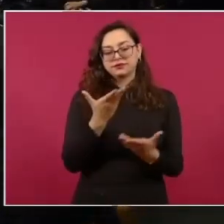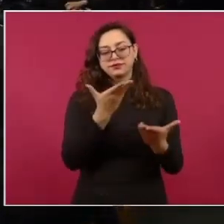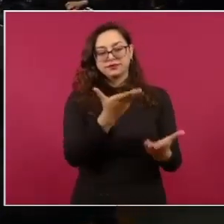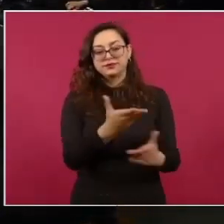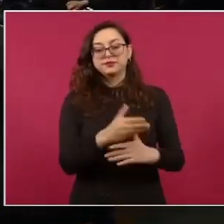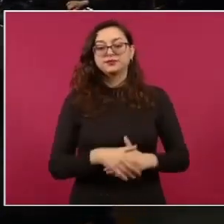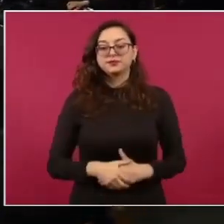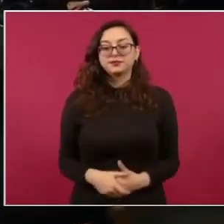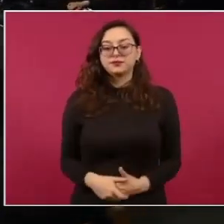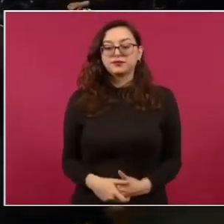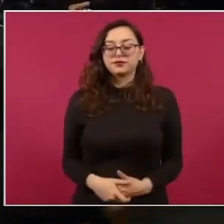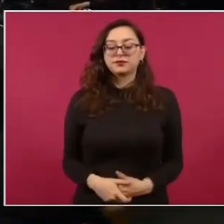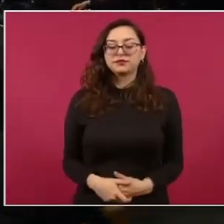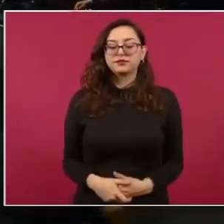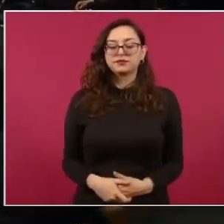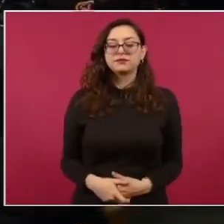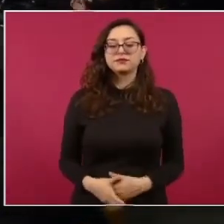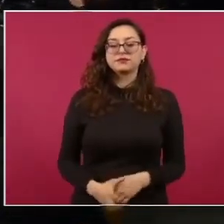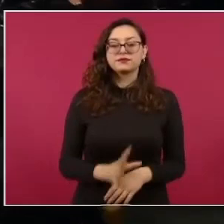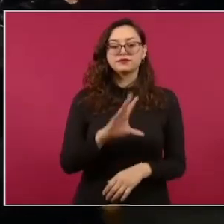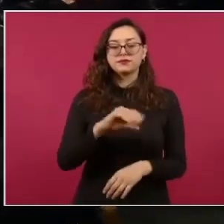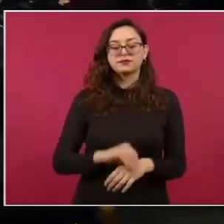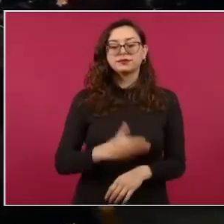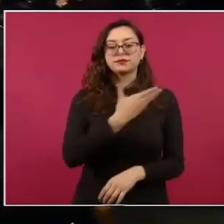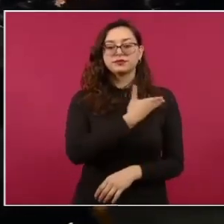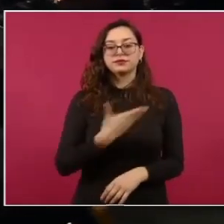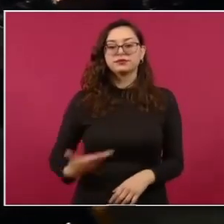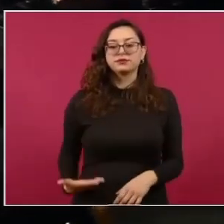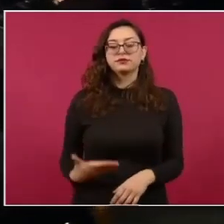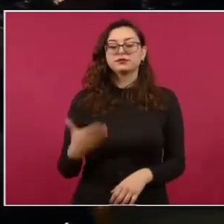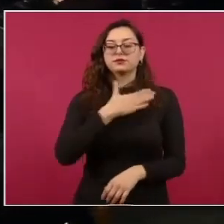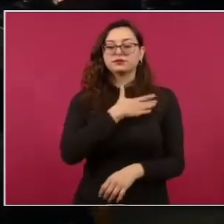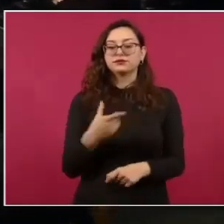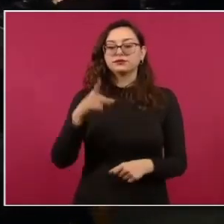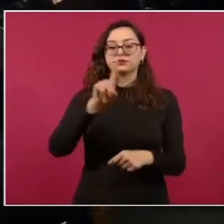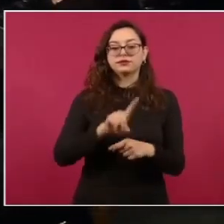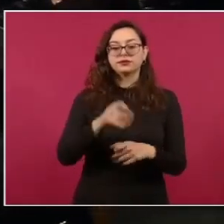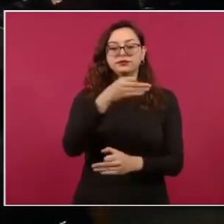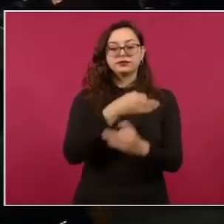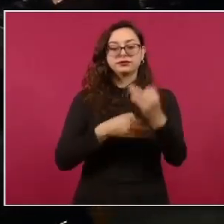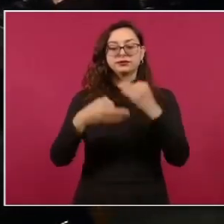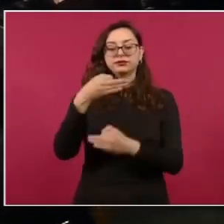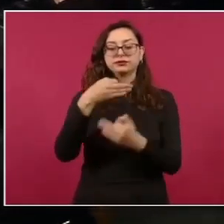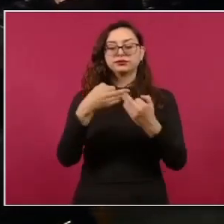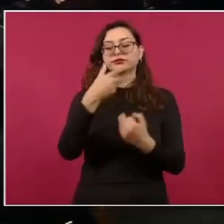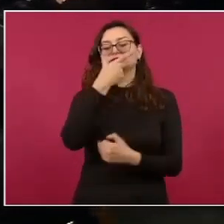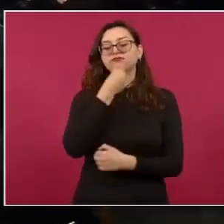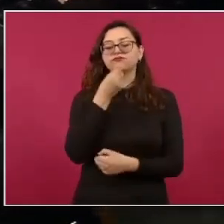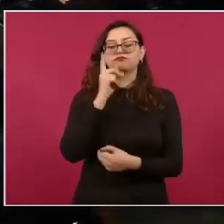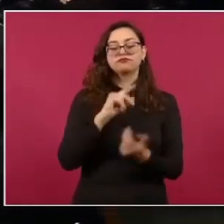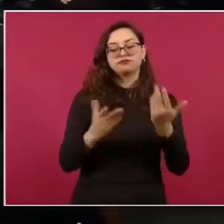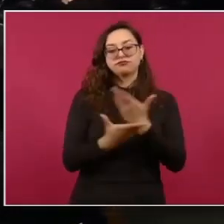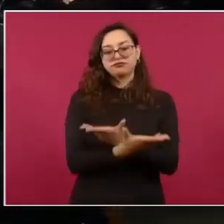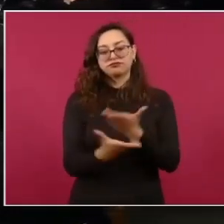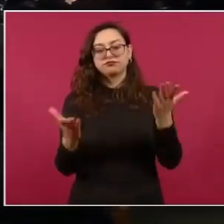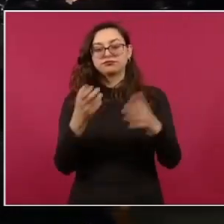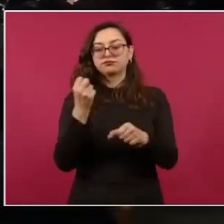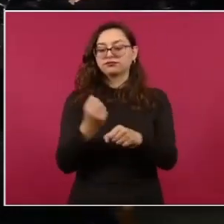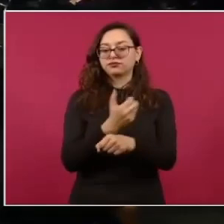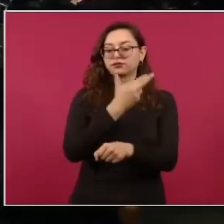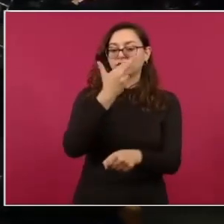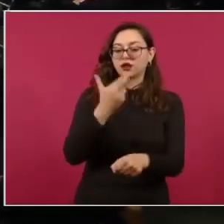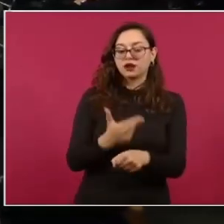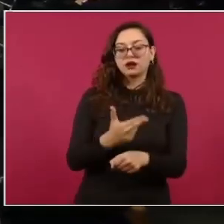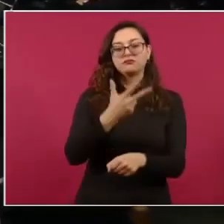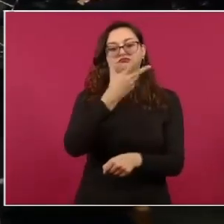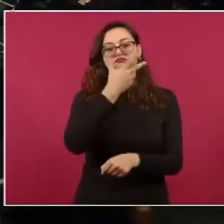Con su permiso, señor presidente, muy buenos días a todas y a todos, secretarias, secretarios, a los médicos ilustres que hoy